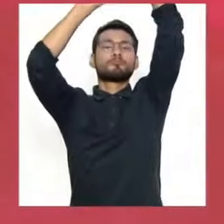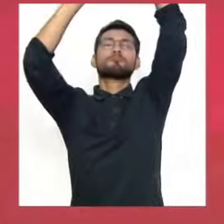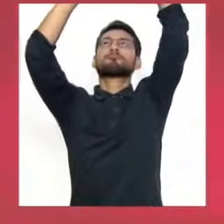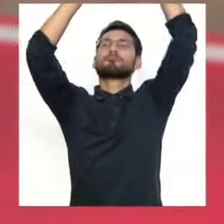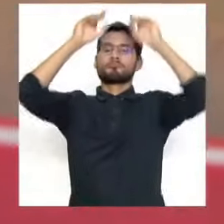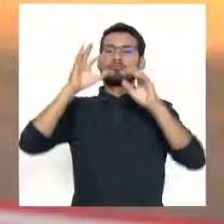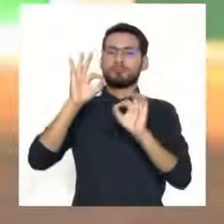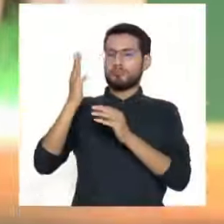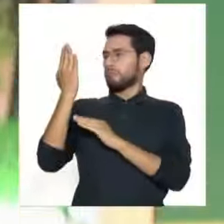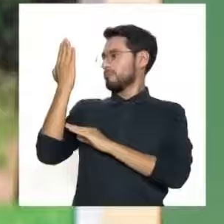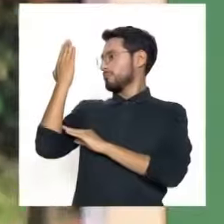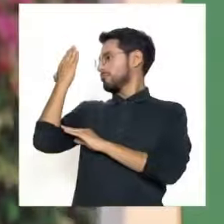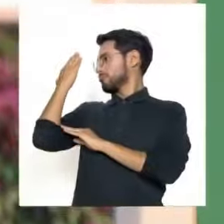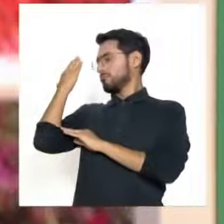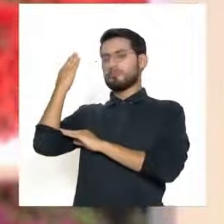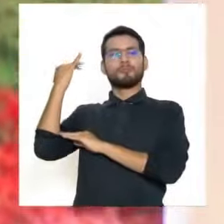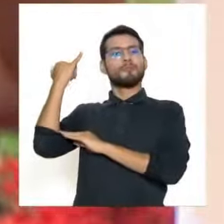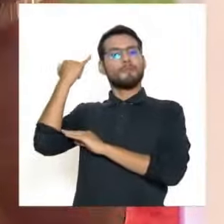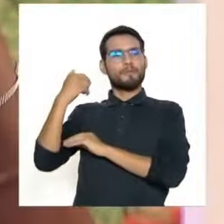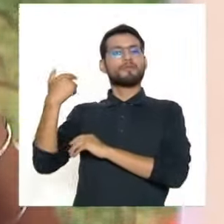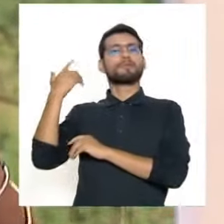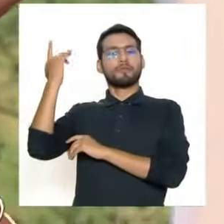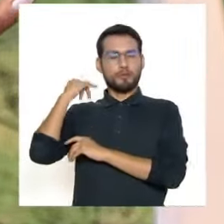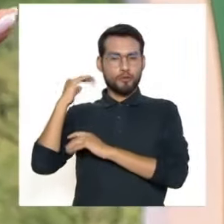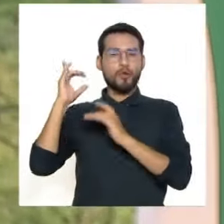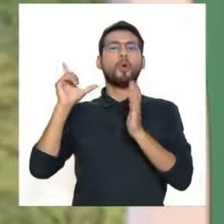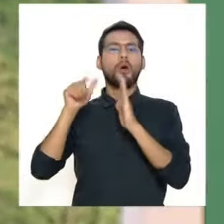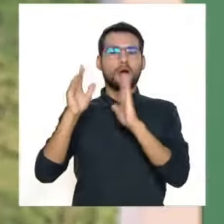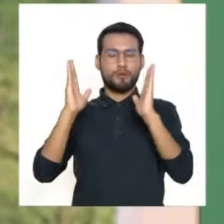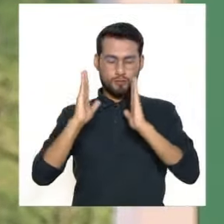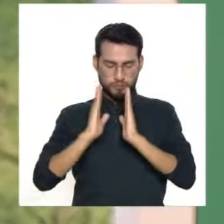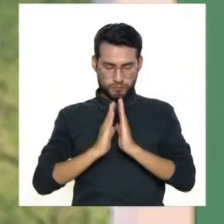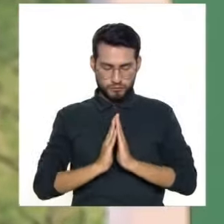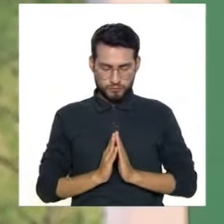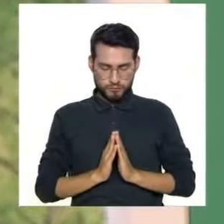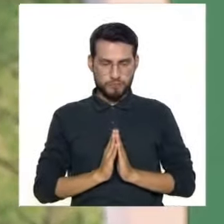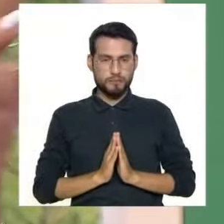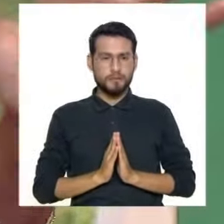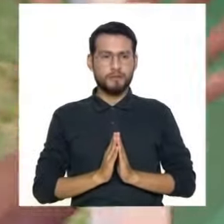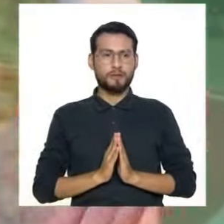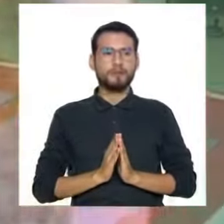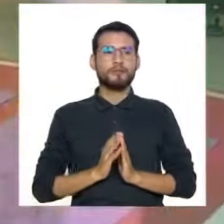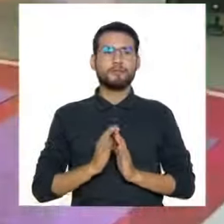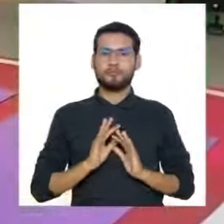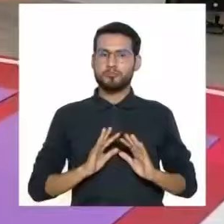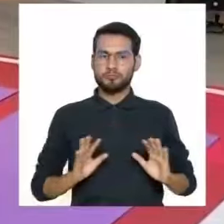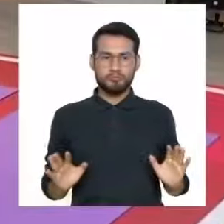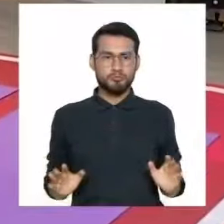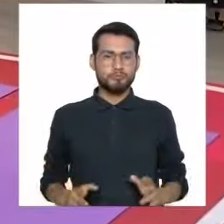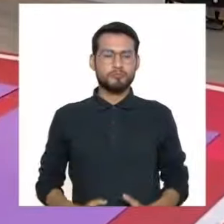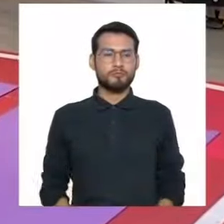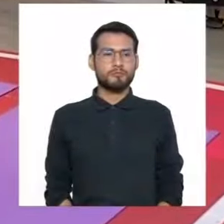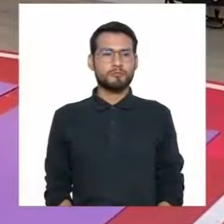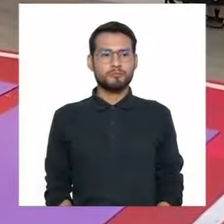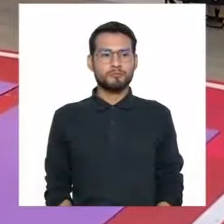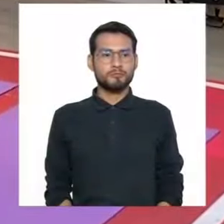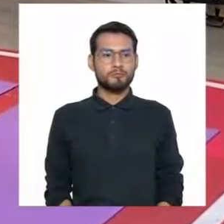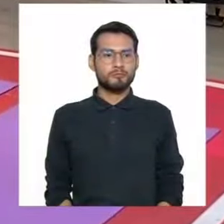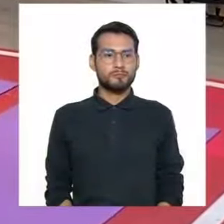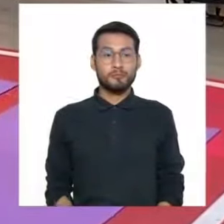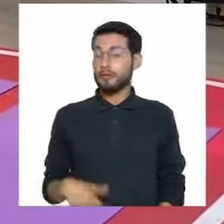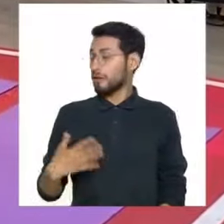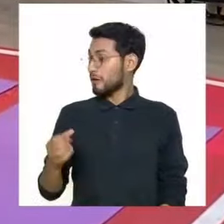atrás junto Las Palmas al pecho y vuelvo a tadasana Okay cómo